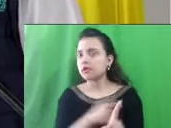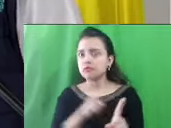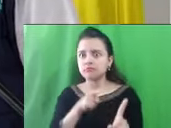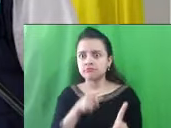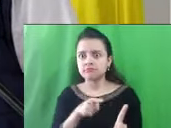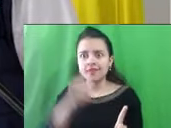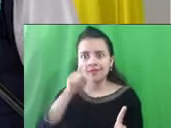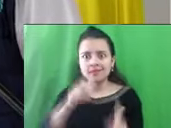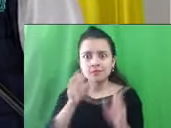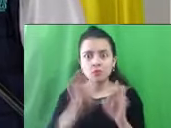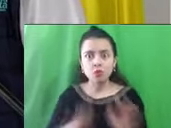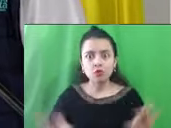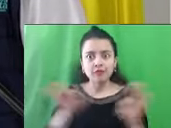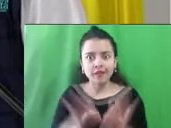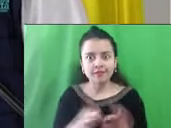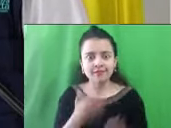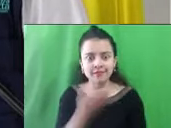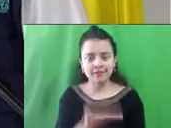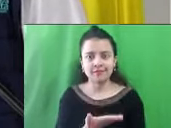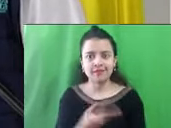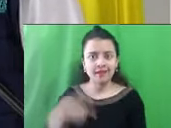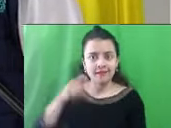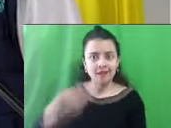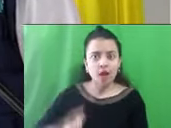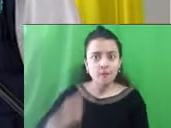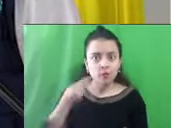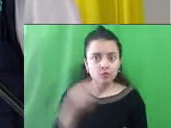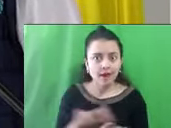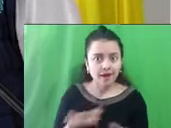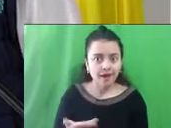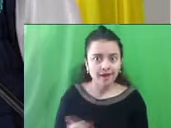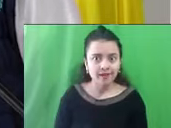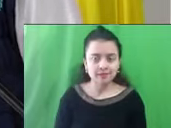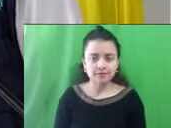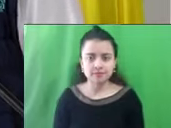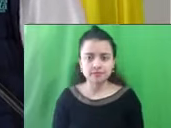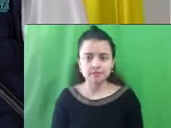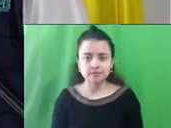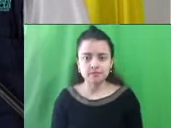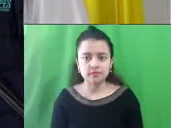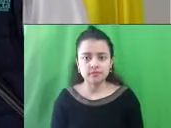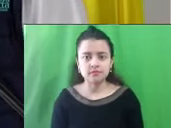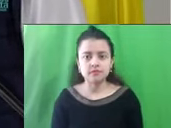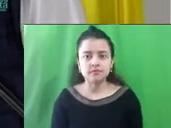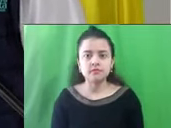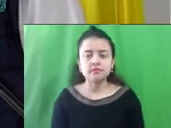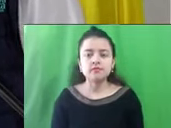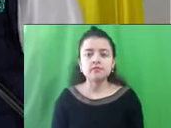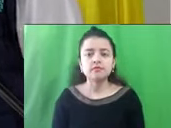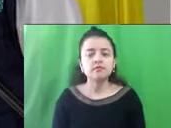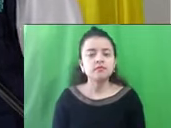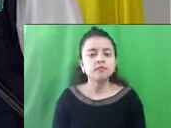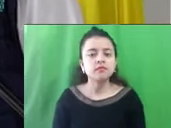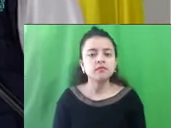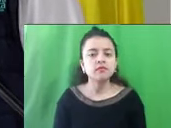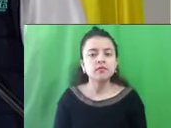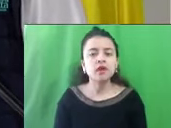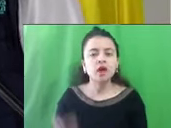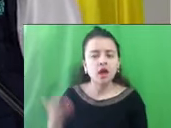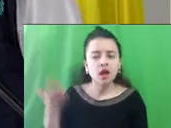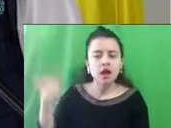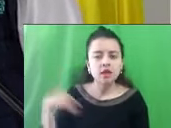unas provisiones que anteriormente mi compañera doctora Camila hizo ver que teníamos unos procesos judiciales y se